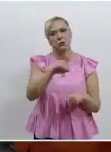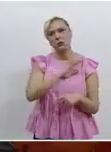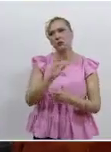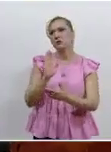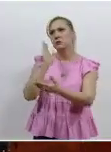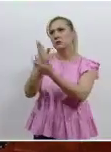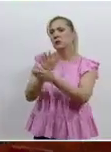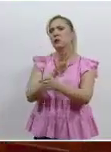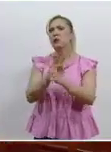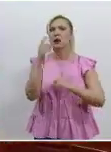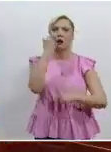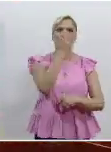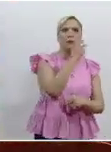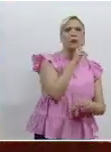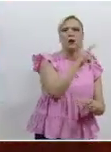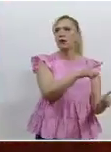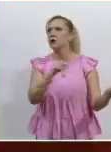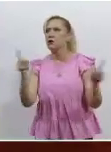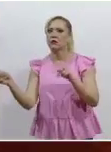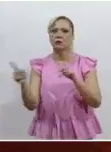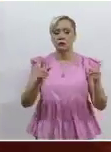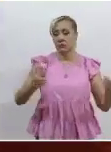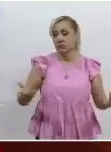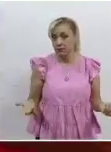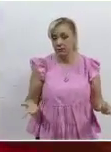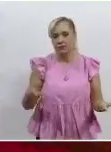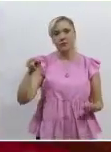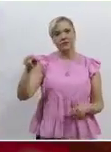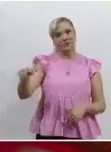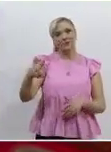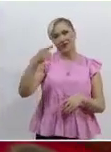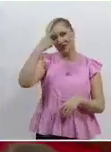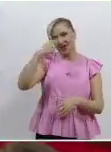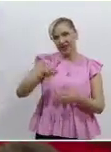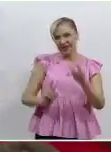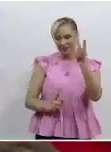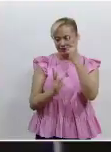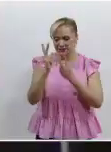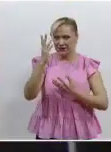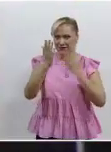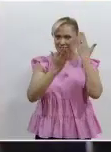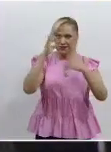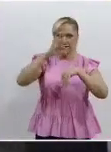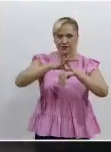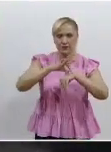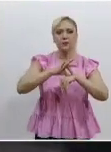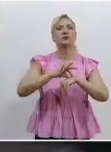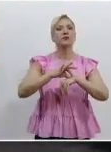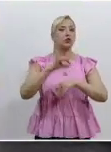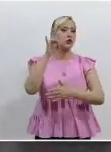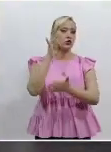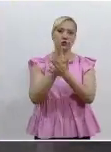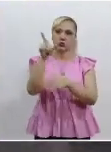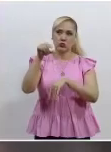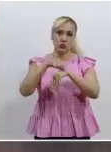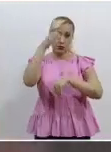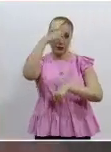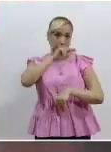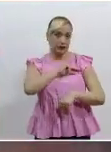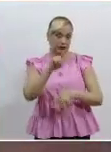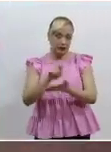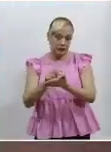salud que les parece más pertinente. En los casos de la homeopatía, los especialistas en la materia solo pueden prescribir medicamentos de